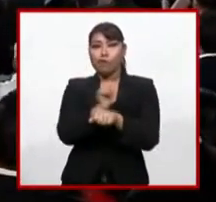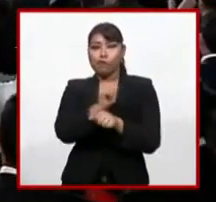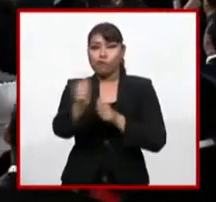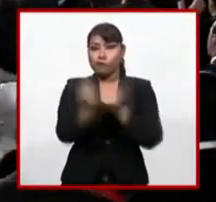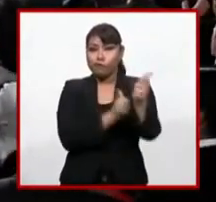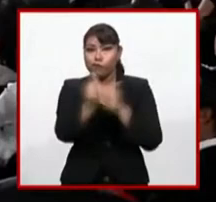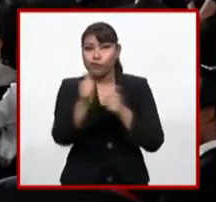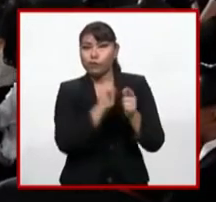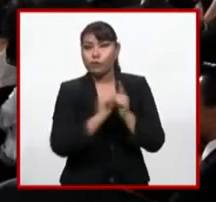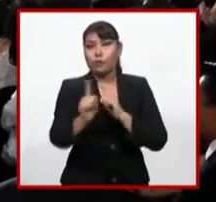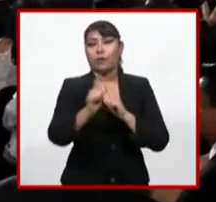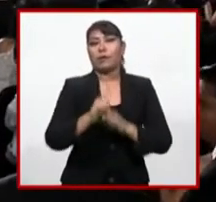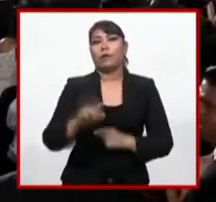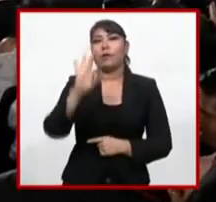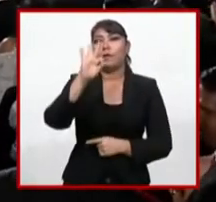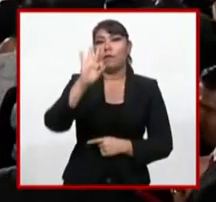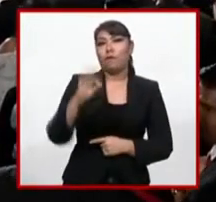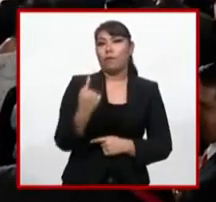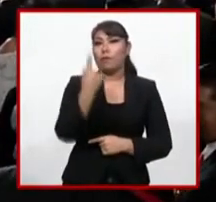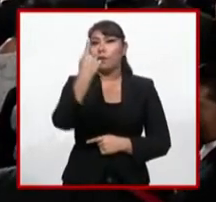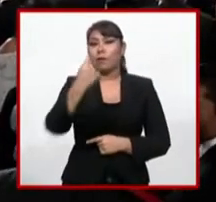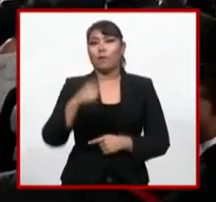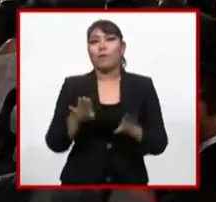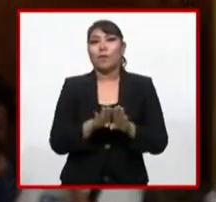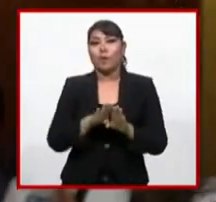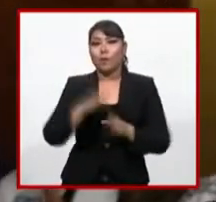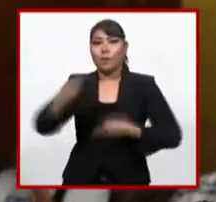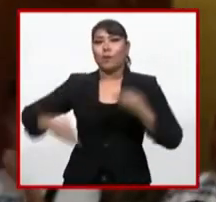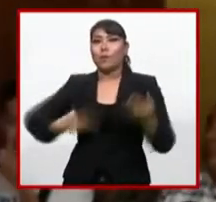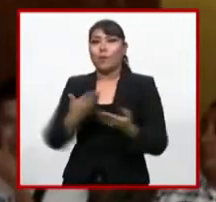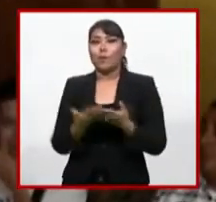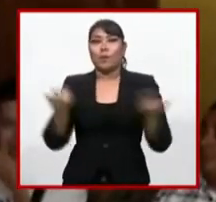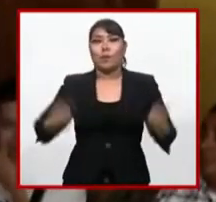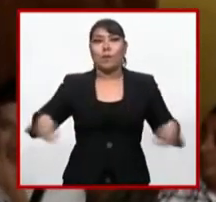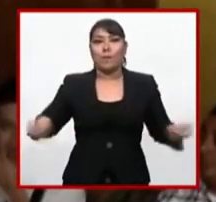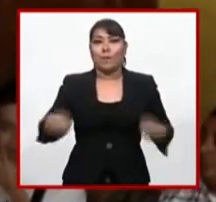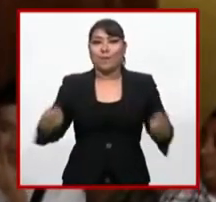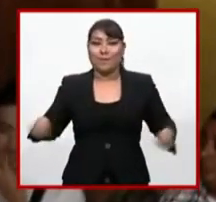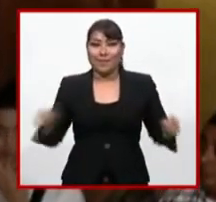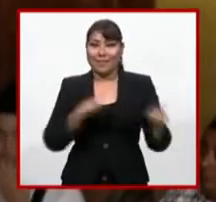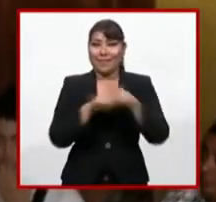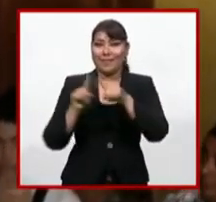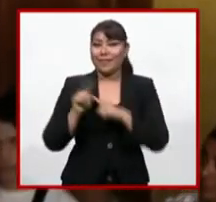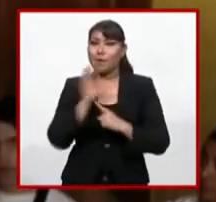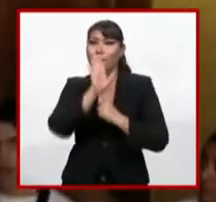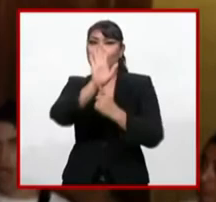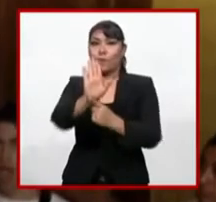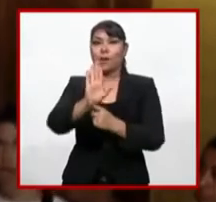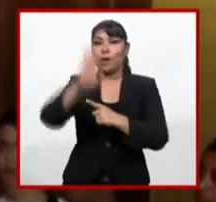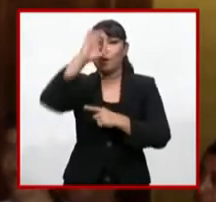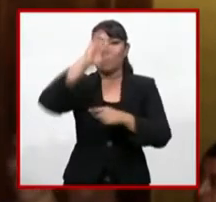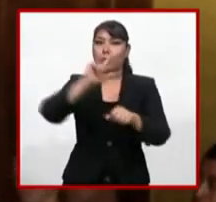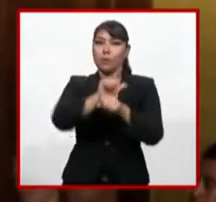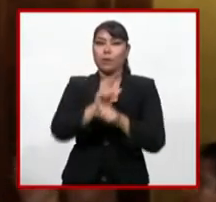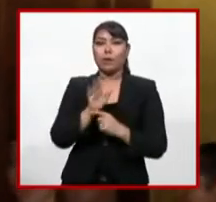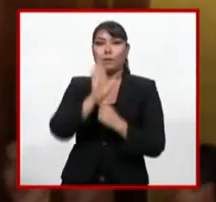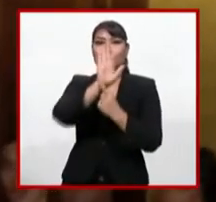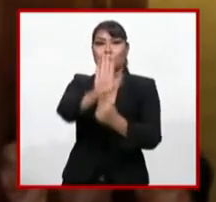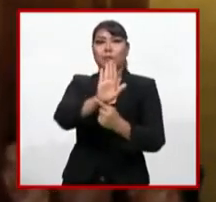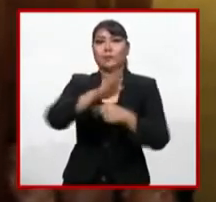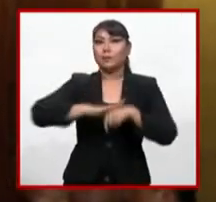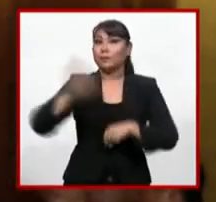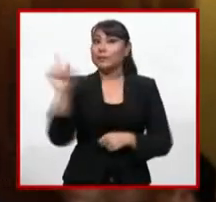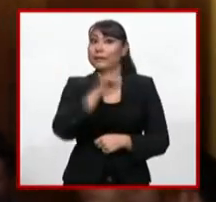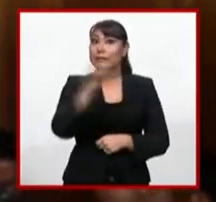que es la Guelaguetza. La cultura juega un grande aliado para el estado de Oaxaca. Más de